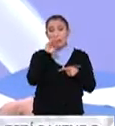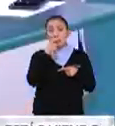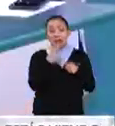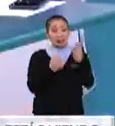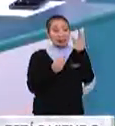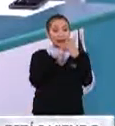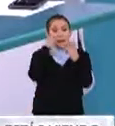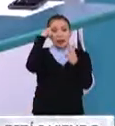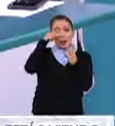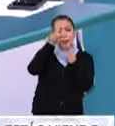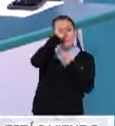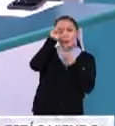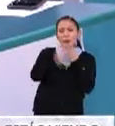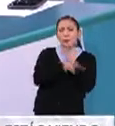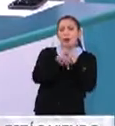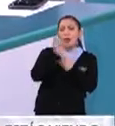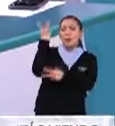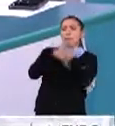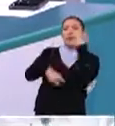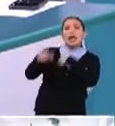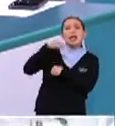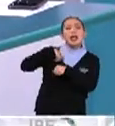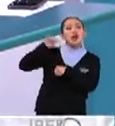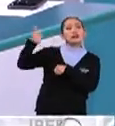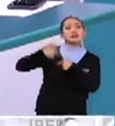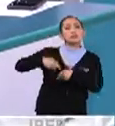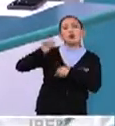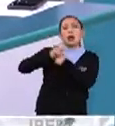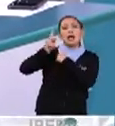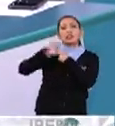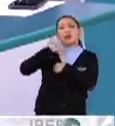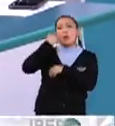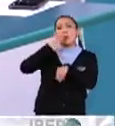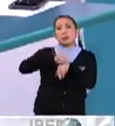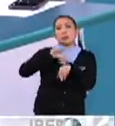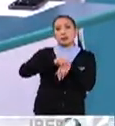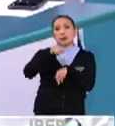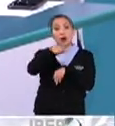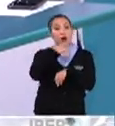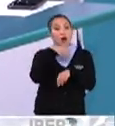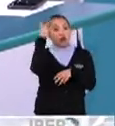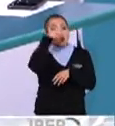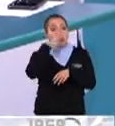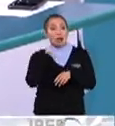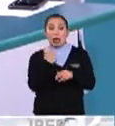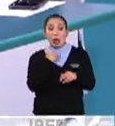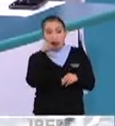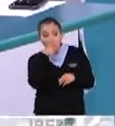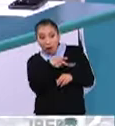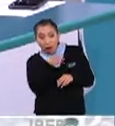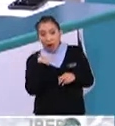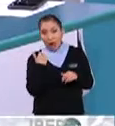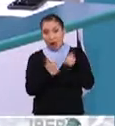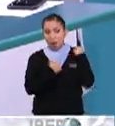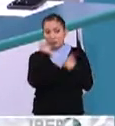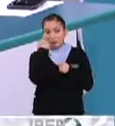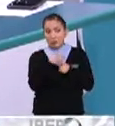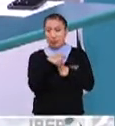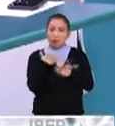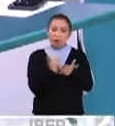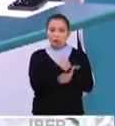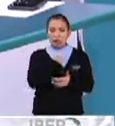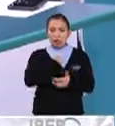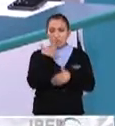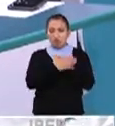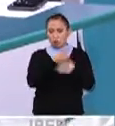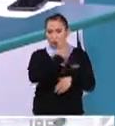que el peor problema de Estados Unidos es la migración ilegal. Entonces, bueno, él utiliza esto para, bueno, hacer política. En los otros casos,